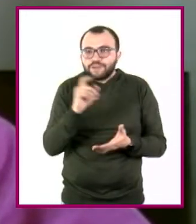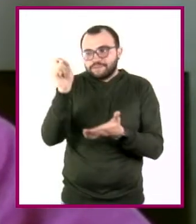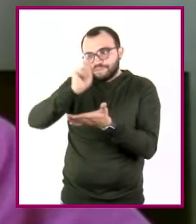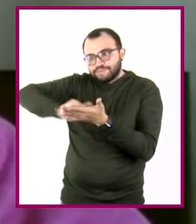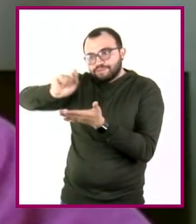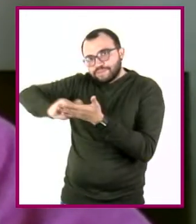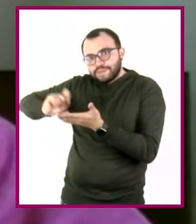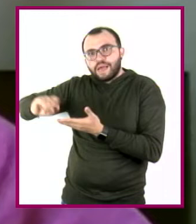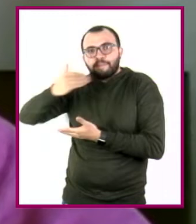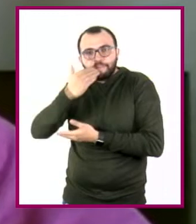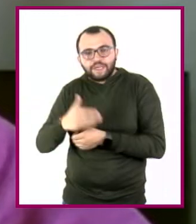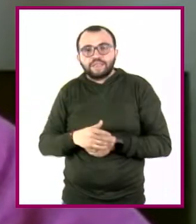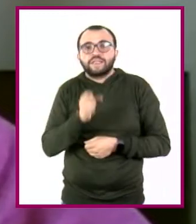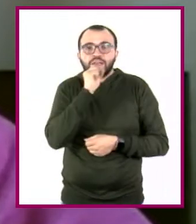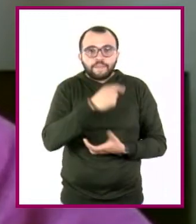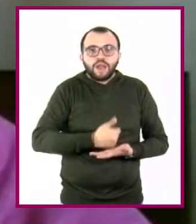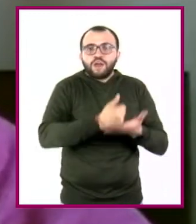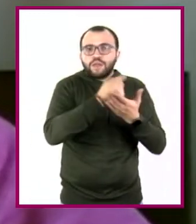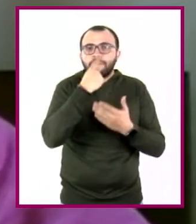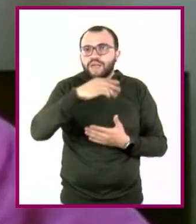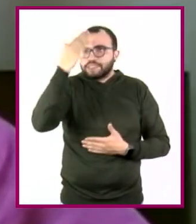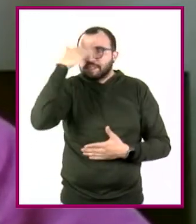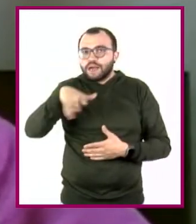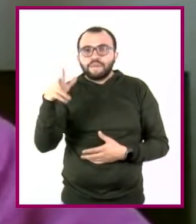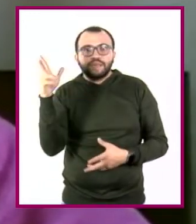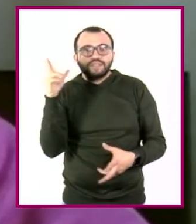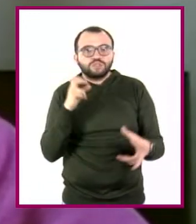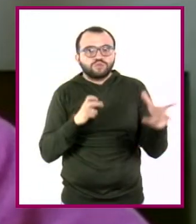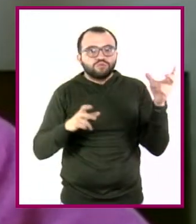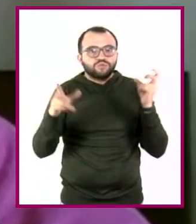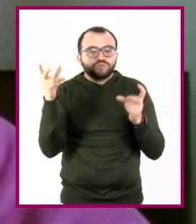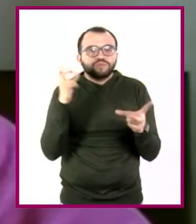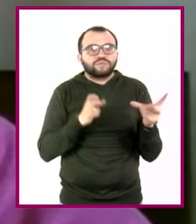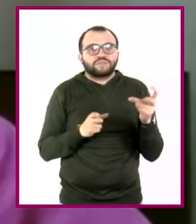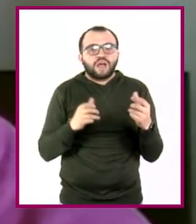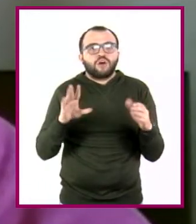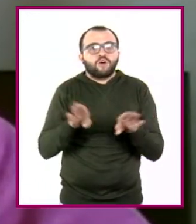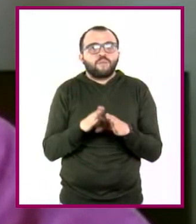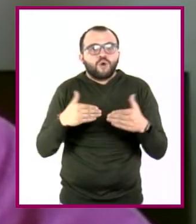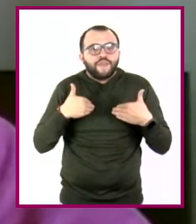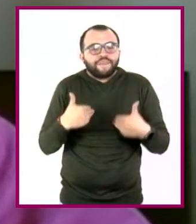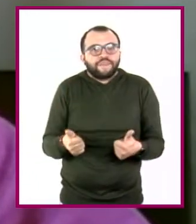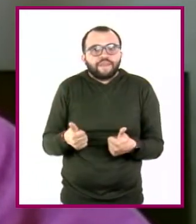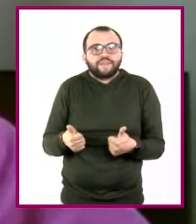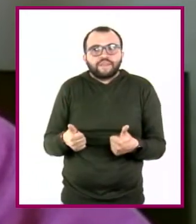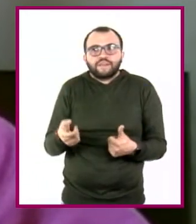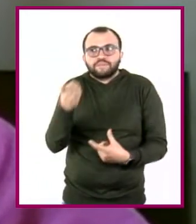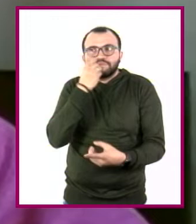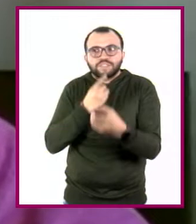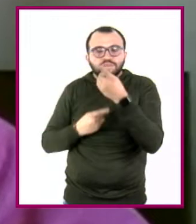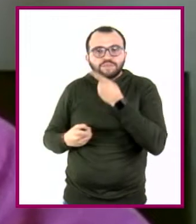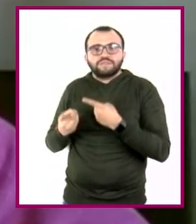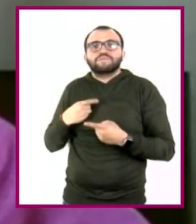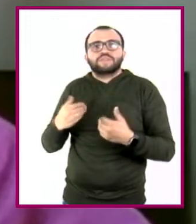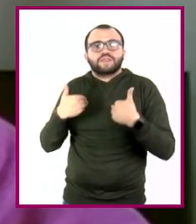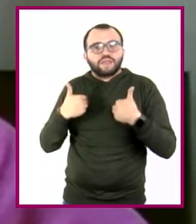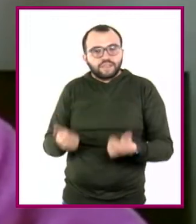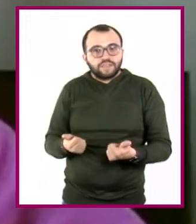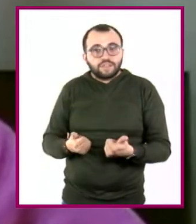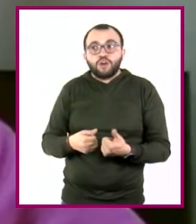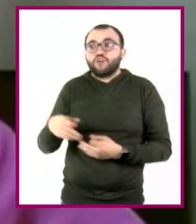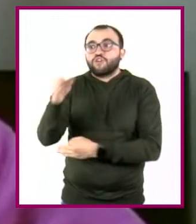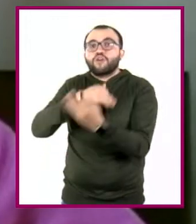a también saber escuchar. Yo creo que otro problema en la educación actualmente es que la gente no sabe escuchar, todos quieren hablar,